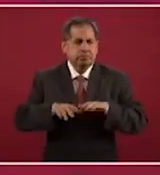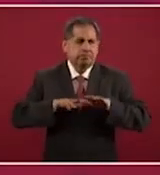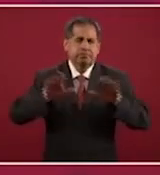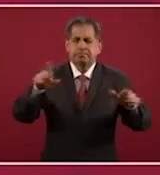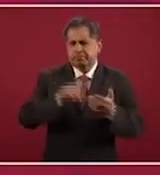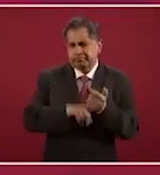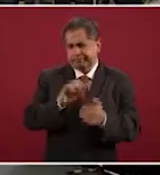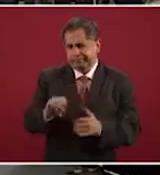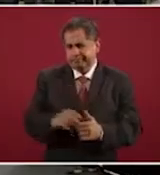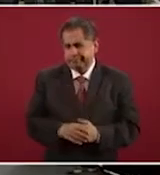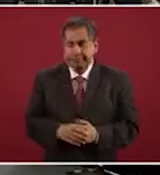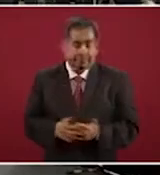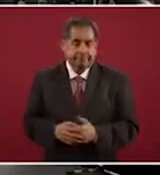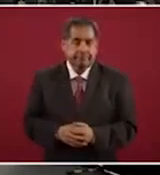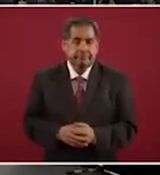aéreas